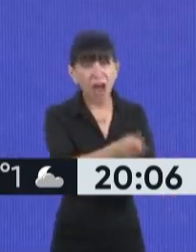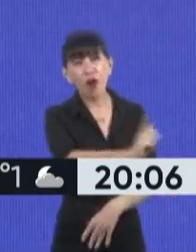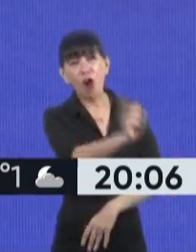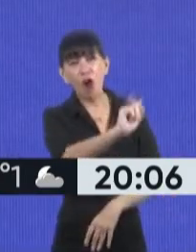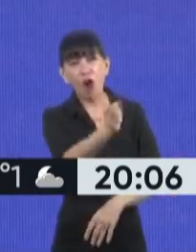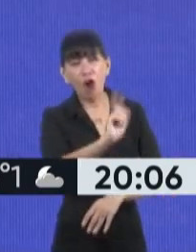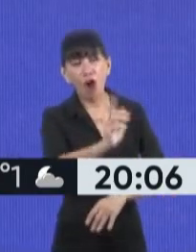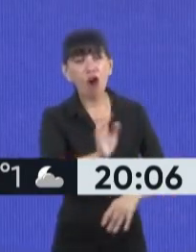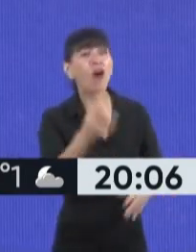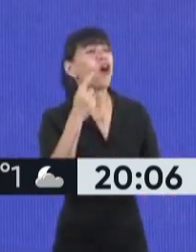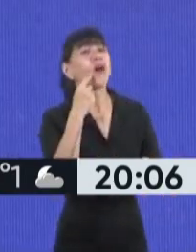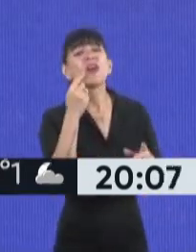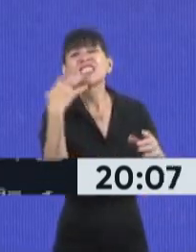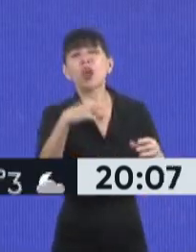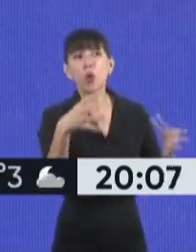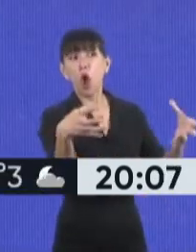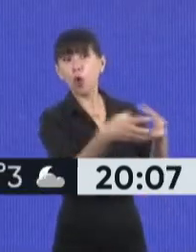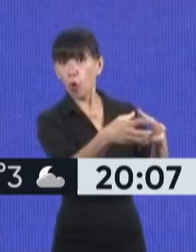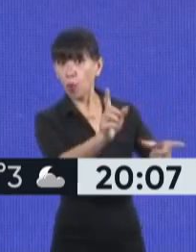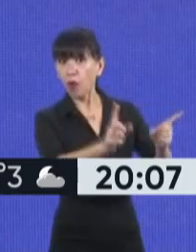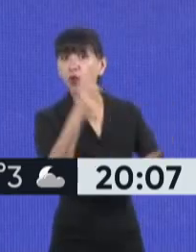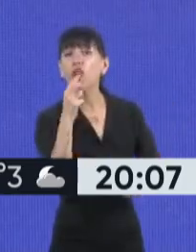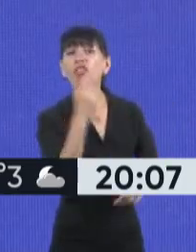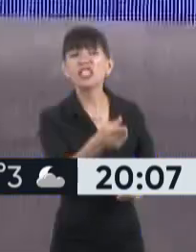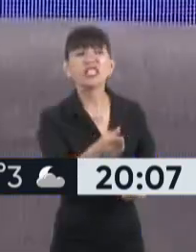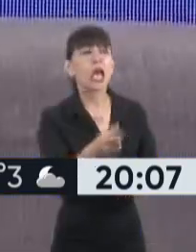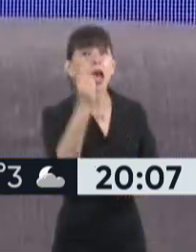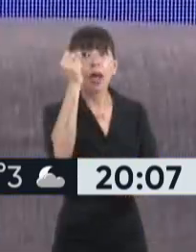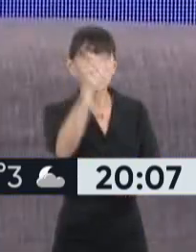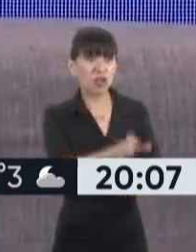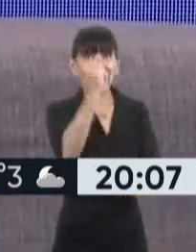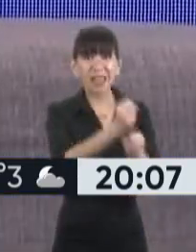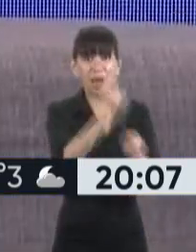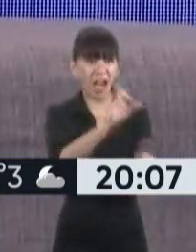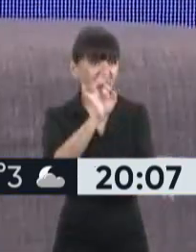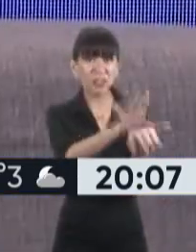mejor es que las indemnizaciones por despido desaparezcan.